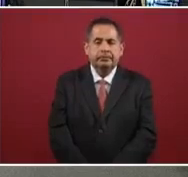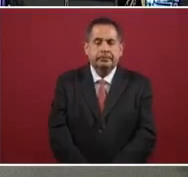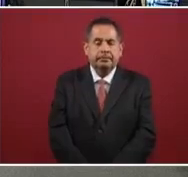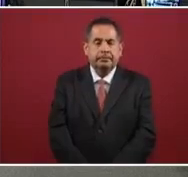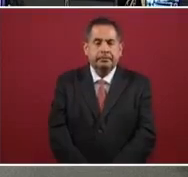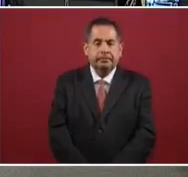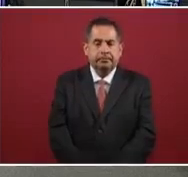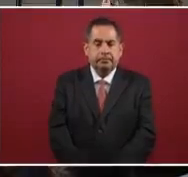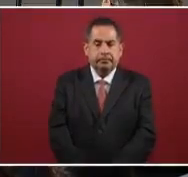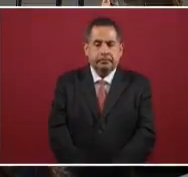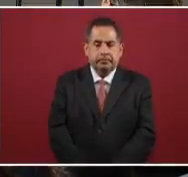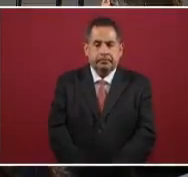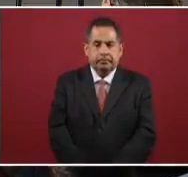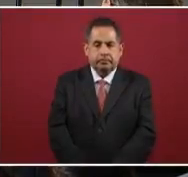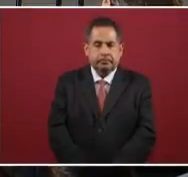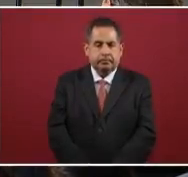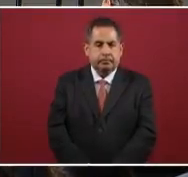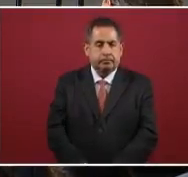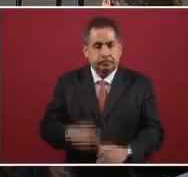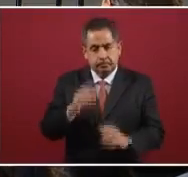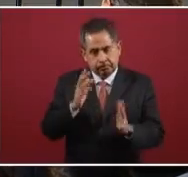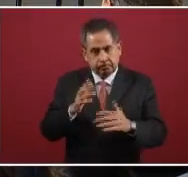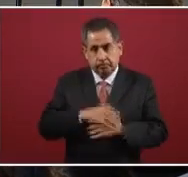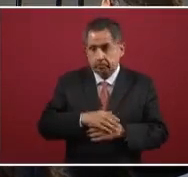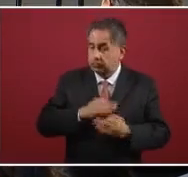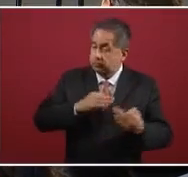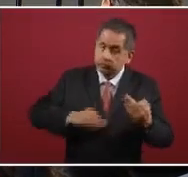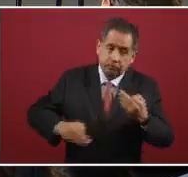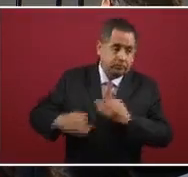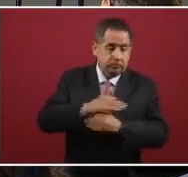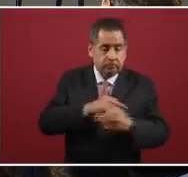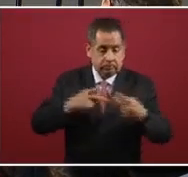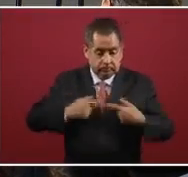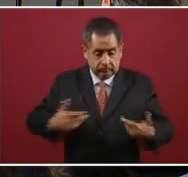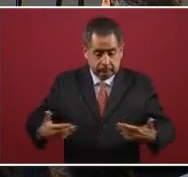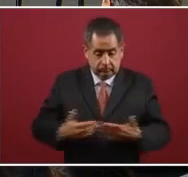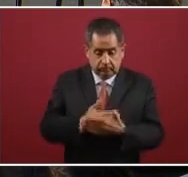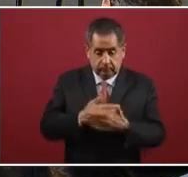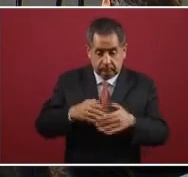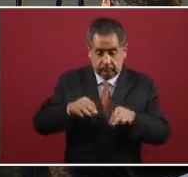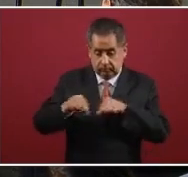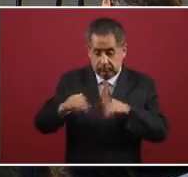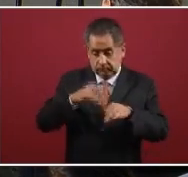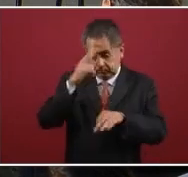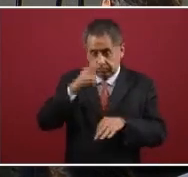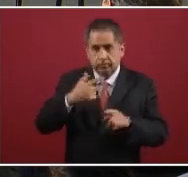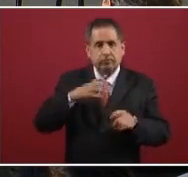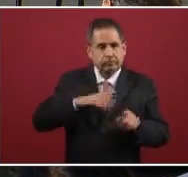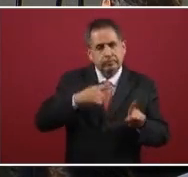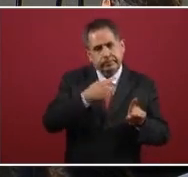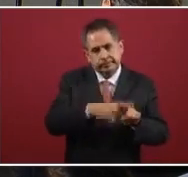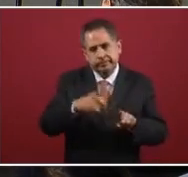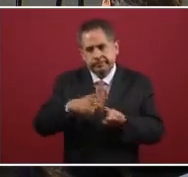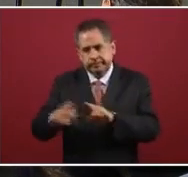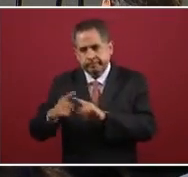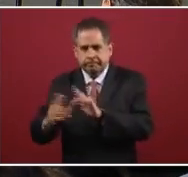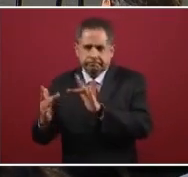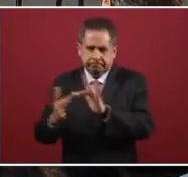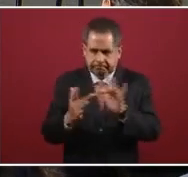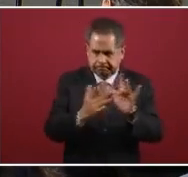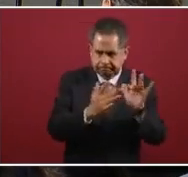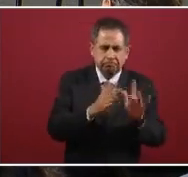Bueno, para todos los trabajadores mexicanos tenemos distintos medios de comunicación,